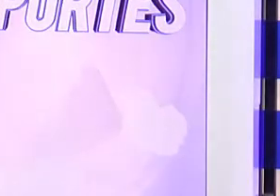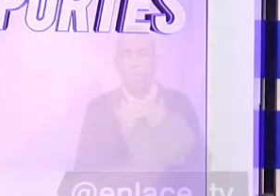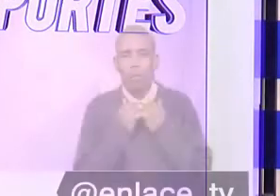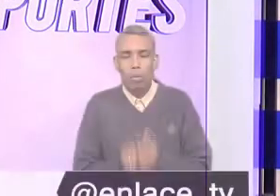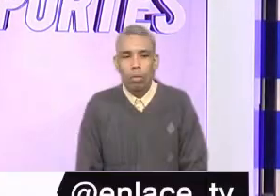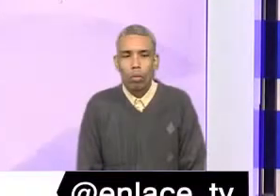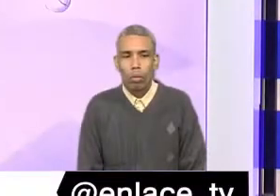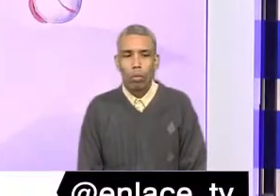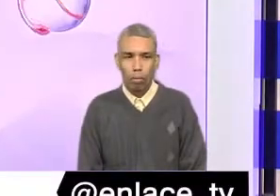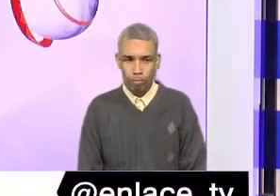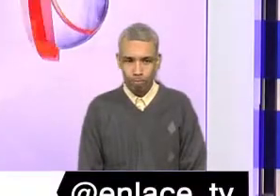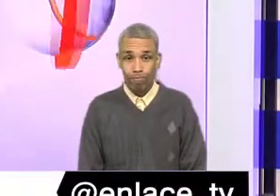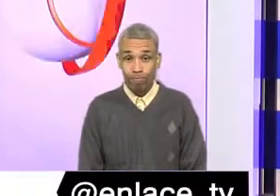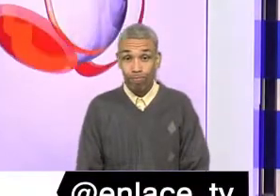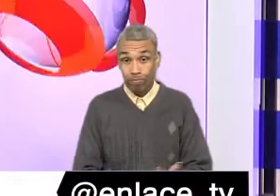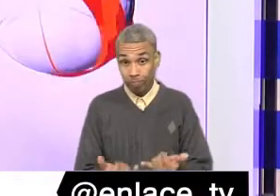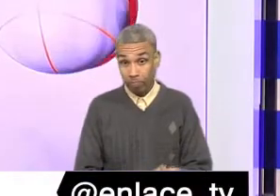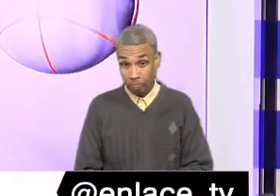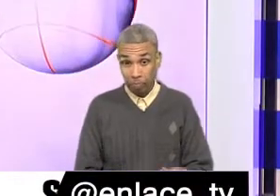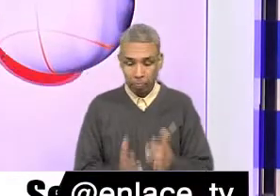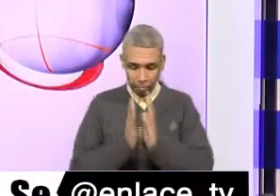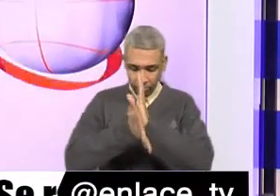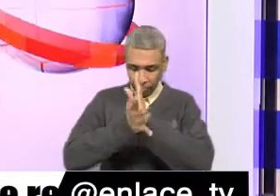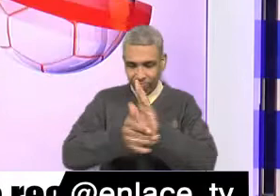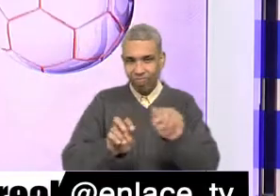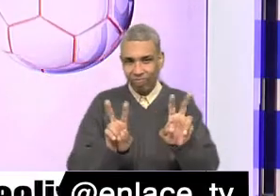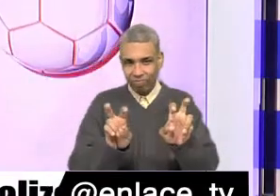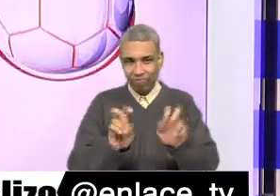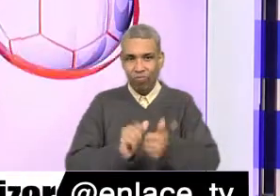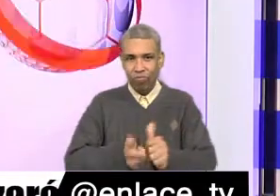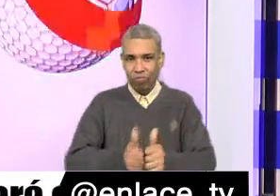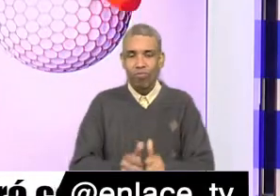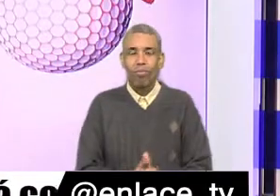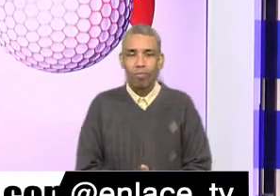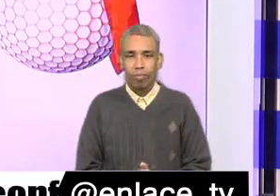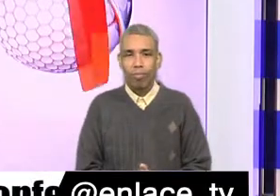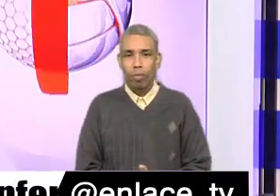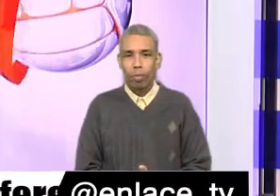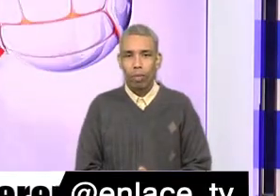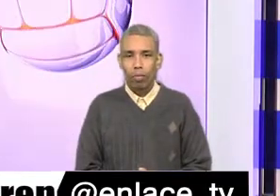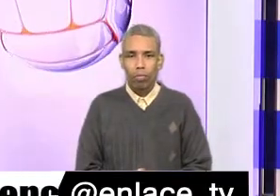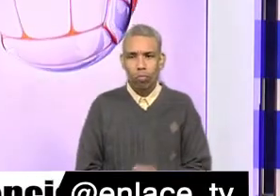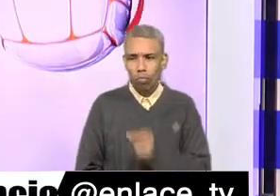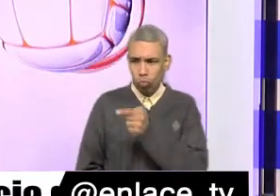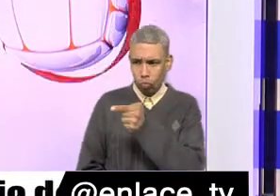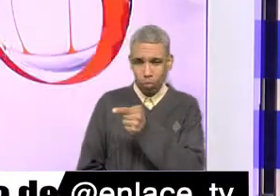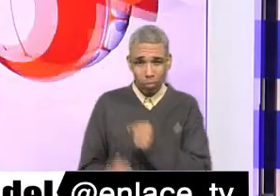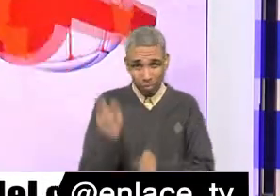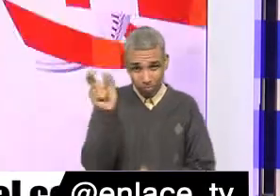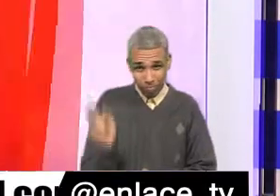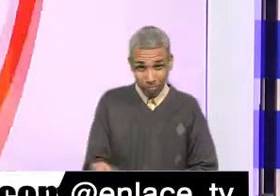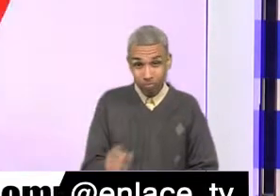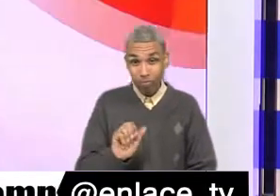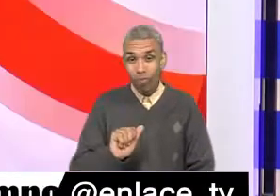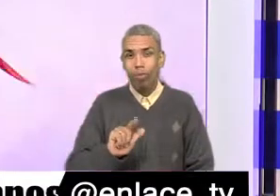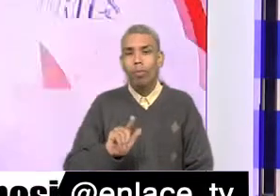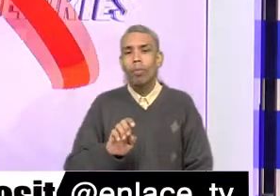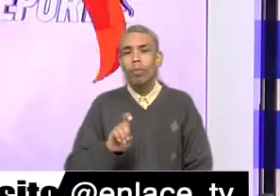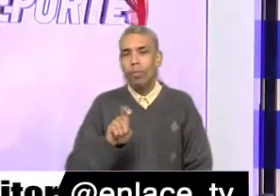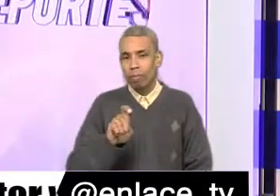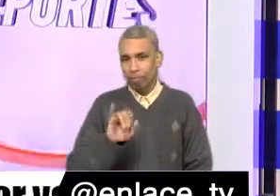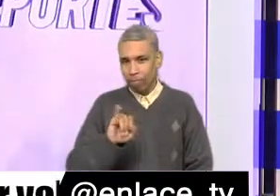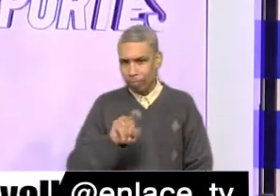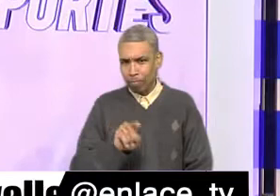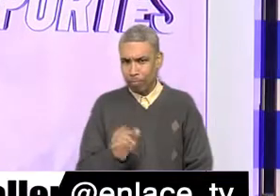12:33 en Colombia, es tiempo para los deportes en Enlace Noticias. Hoy tenemos la grata visita de Alexis Daza, quien es el coordinador general de los deportes en el Club